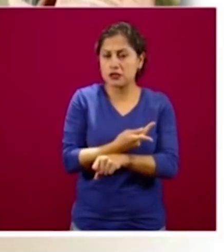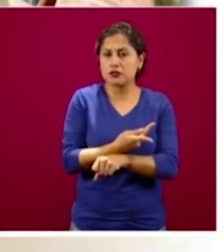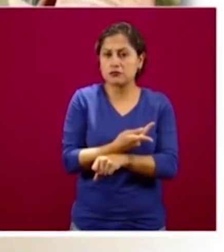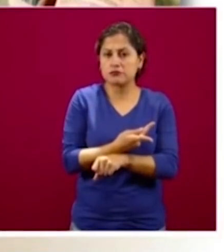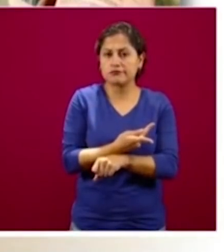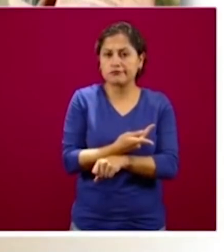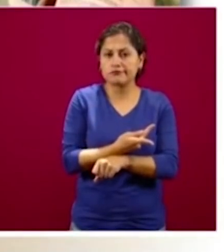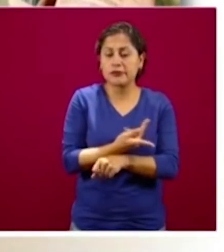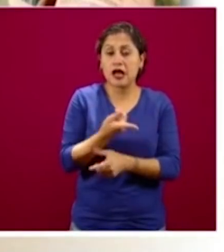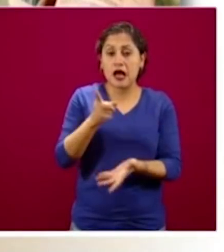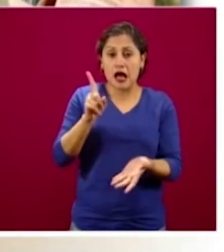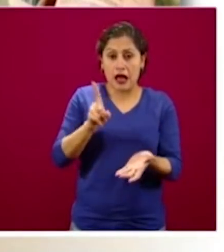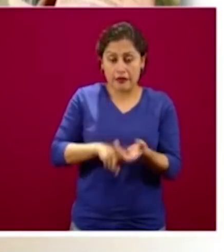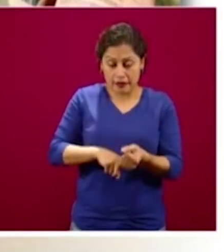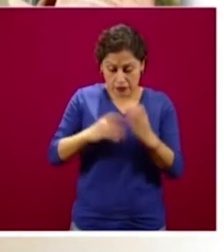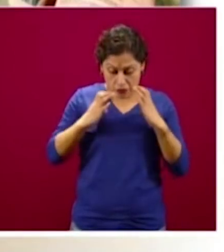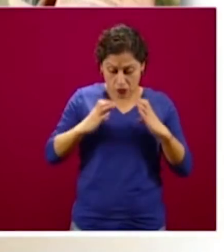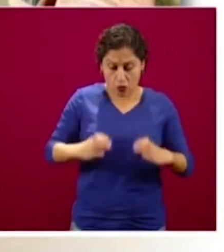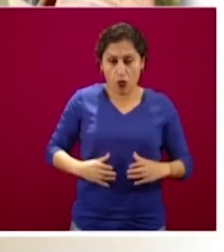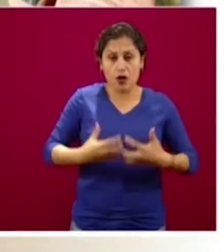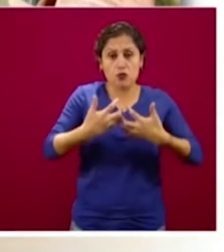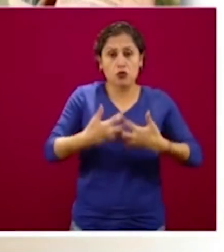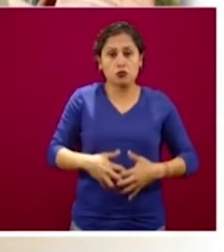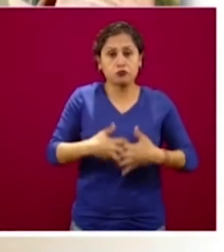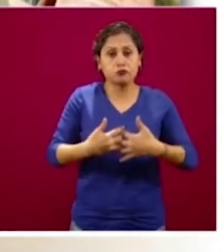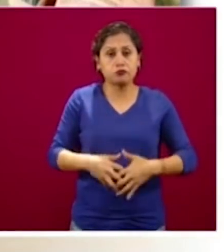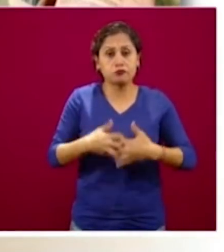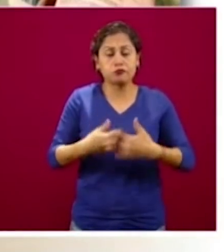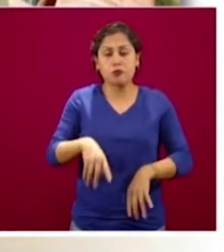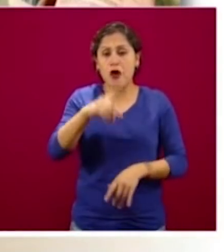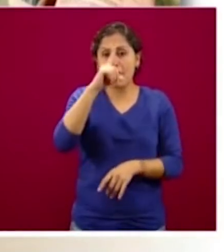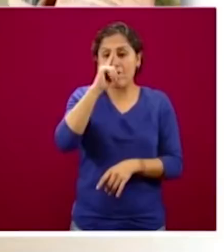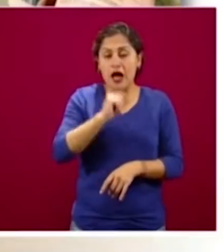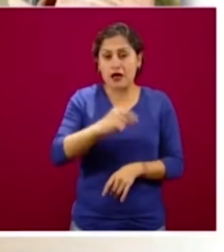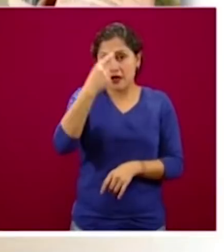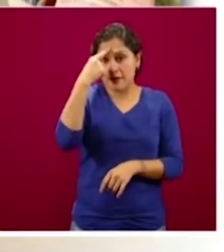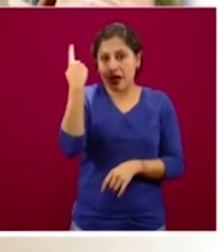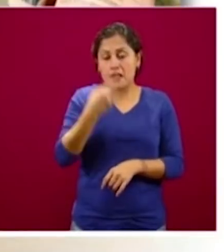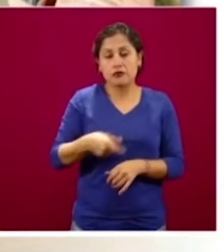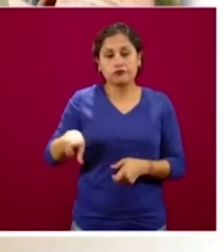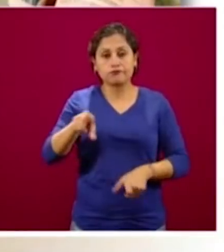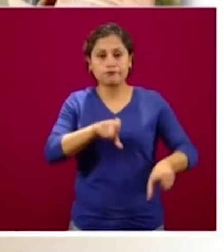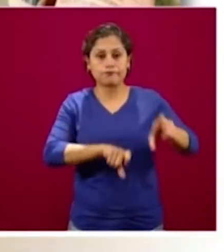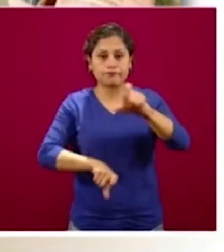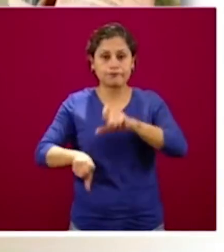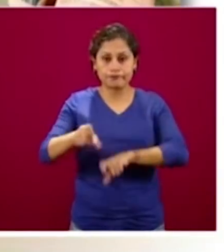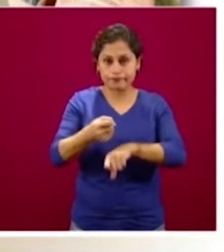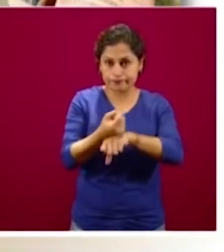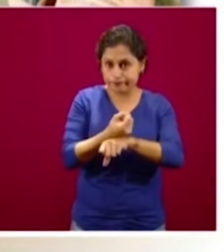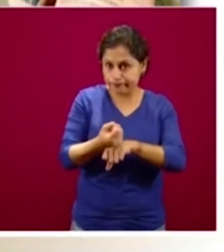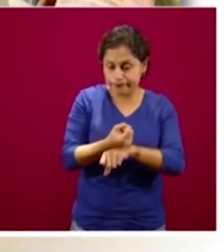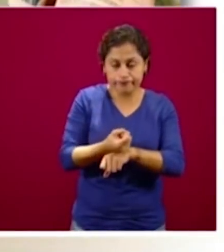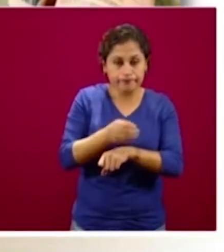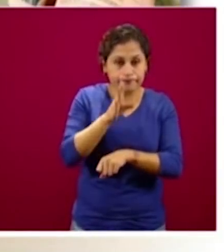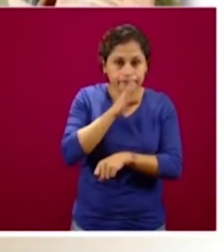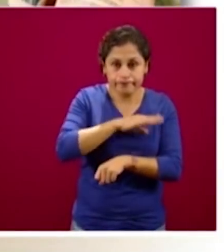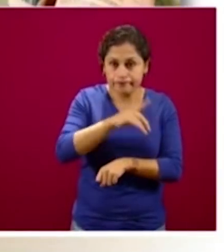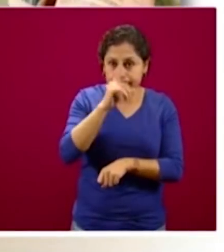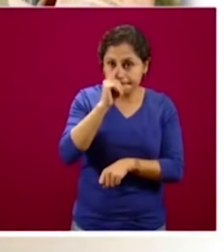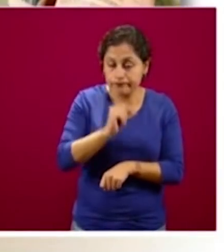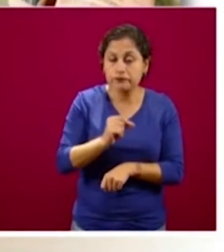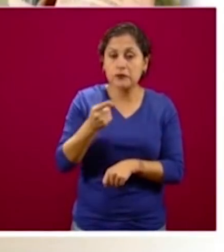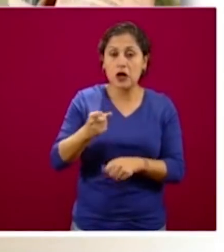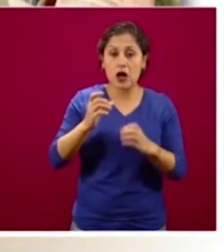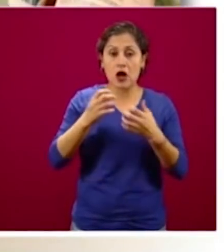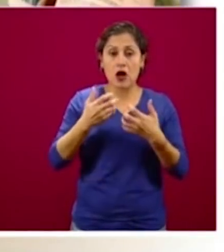la capacidad de producir los elementos sanguíneos necesarios. No produce de una manera constante,